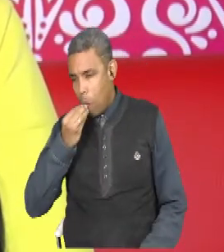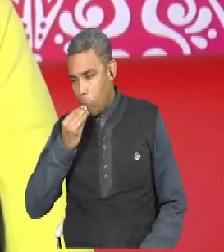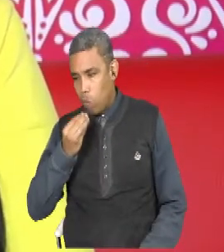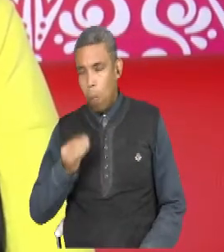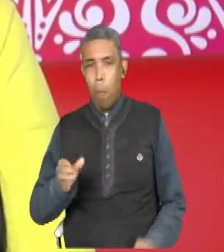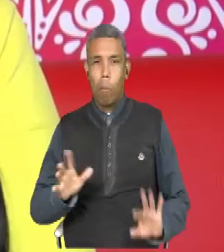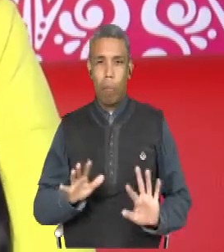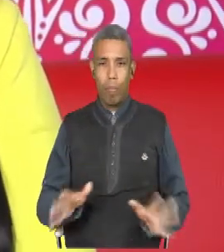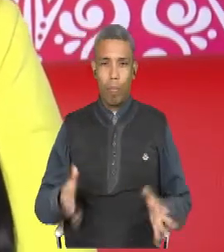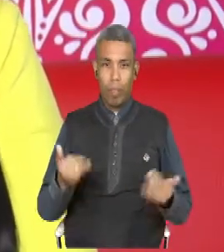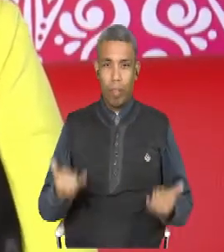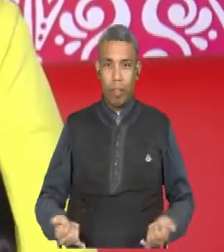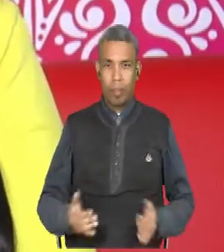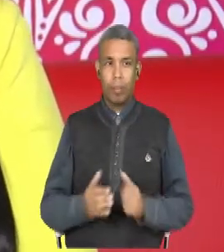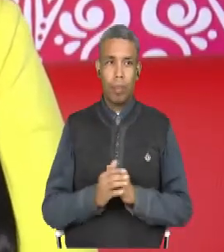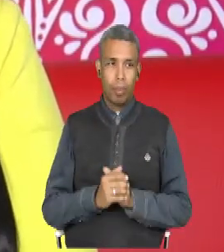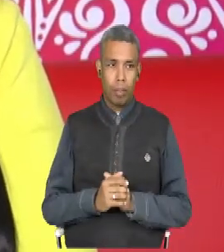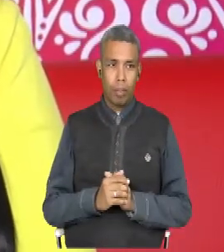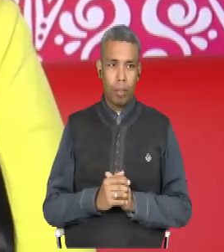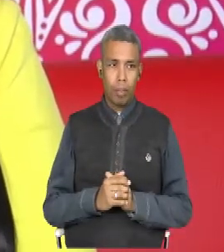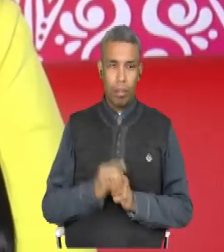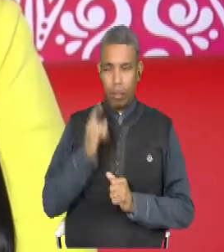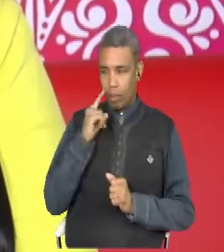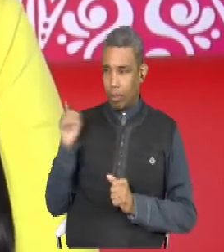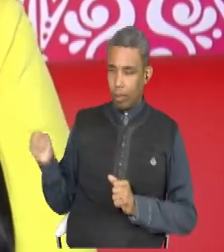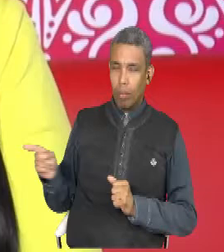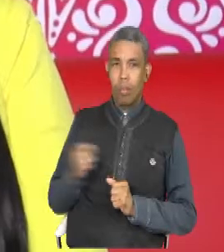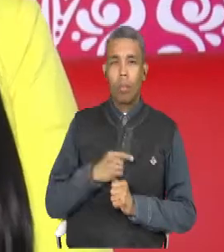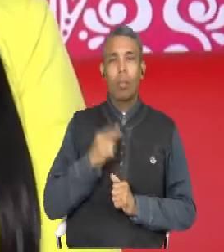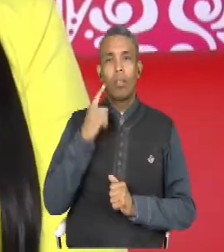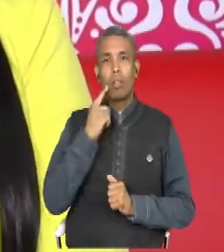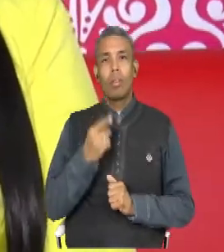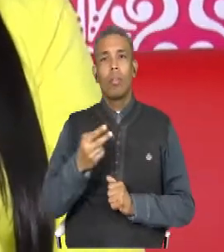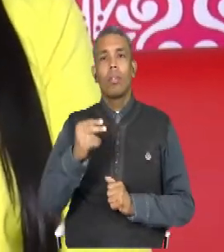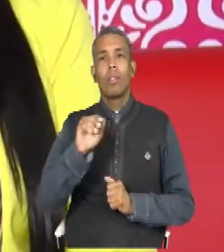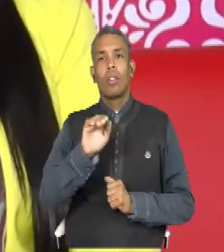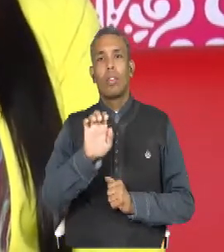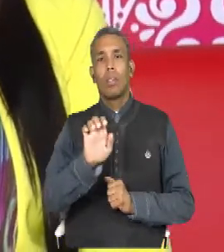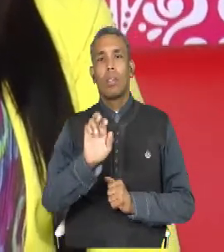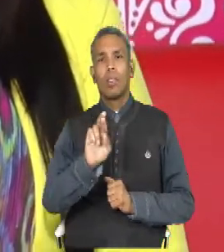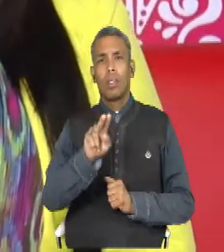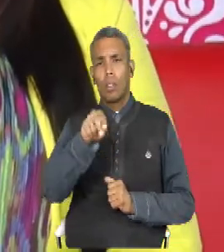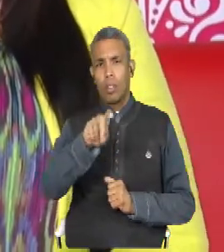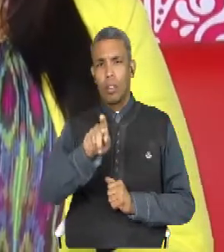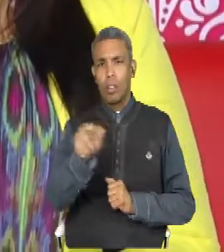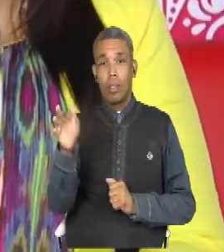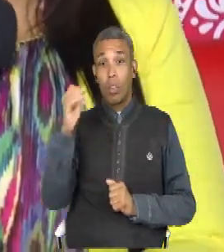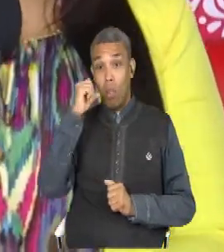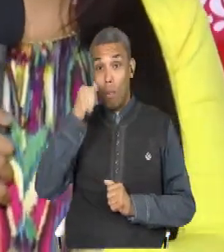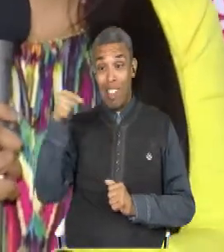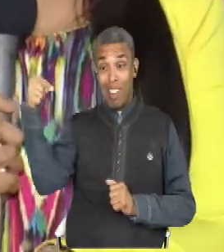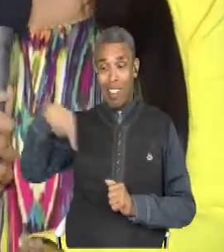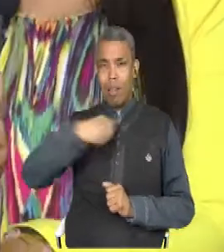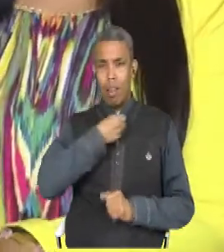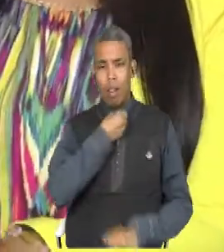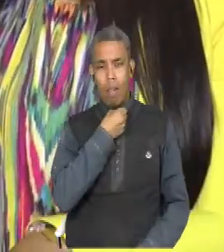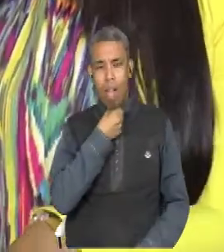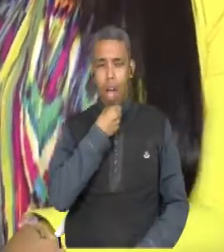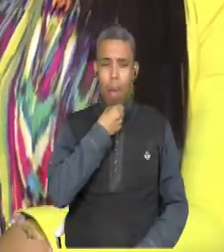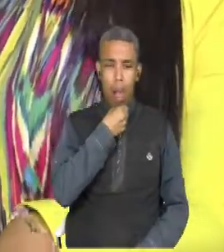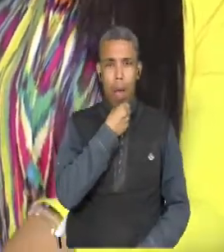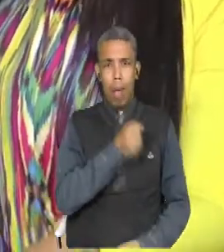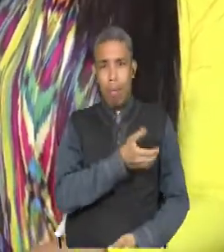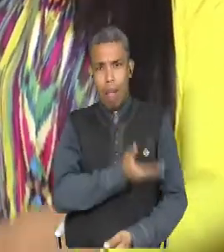artista invitado de la cervecería. Él es Ernesto Oquendo, que se presenta mañana viernes aquí en la cervecería. Bueno,